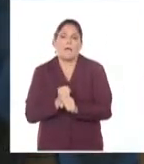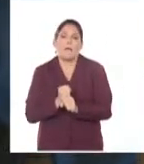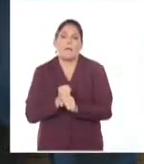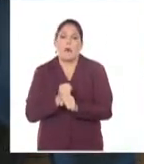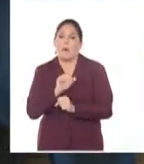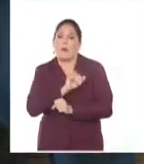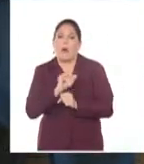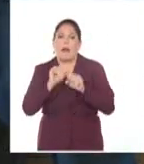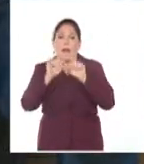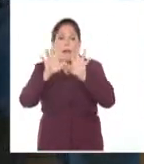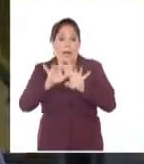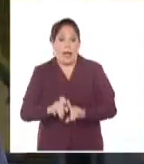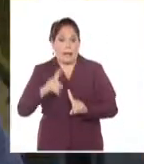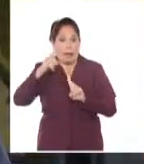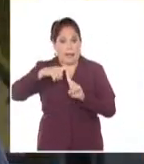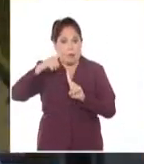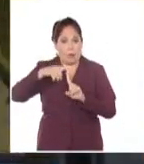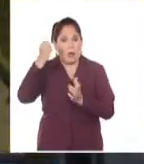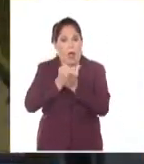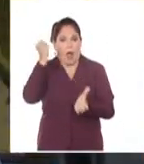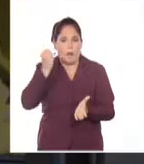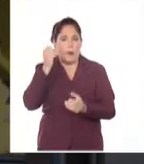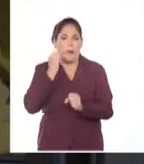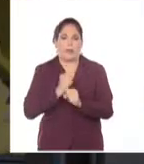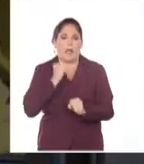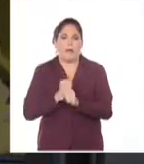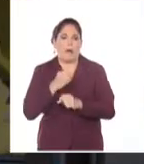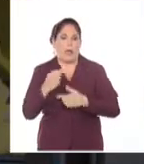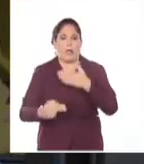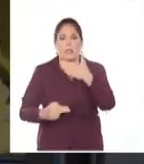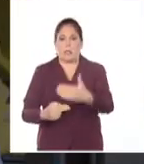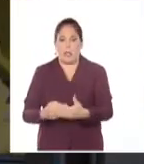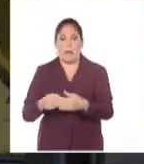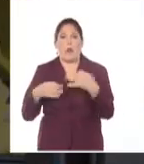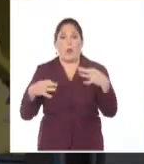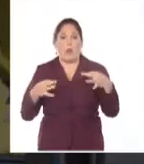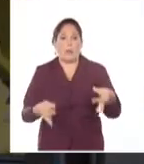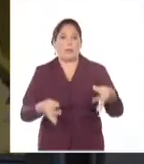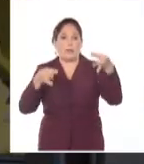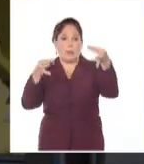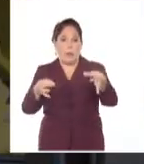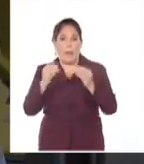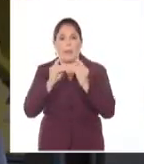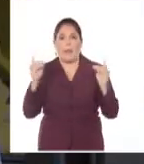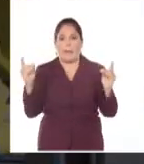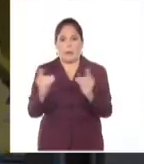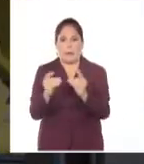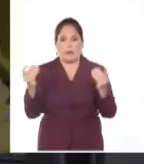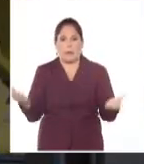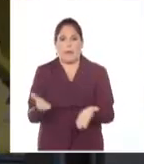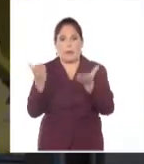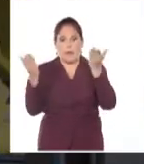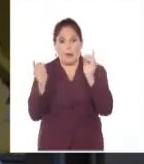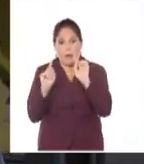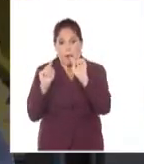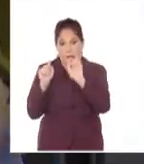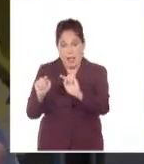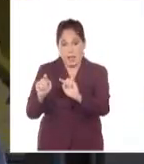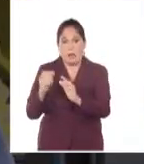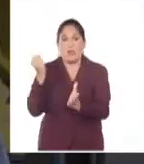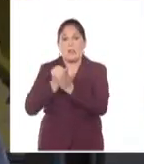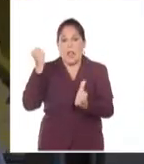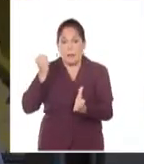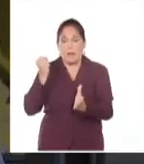una carta tecnológica que es la que aprueba el trabajo que se va a hacer, se lleva el documento al Departamento de Desarrollo y ahí, después que se aprueba,